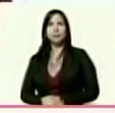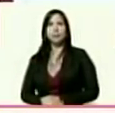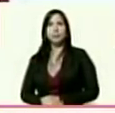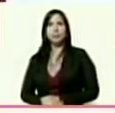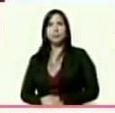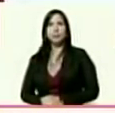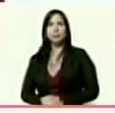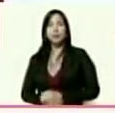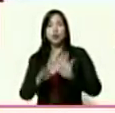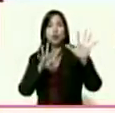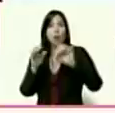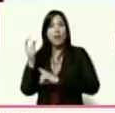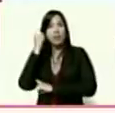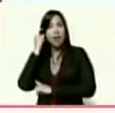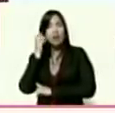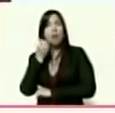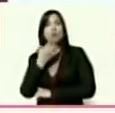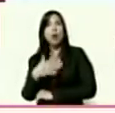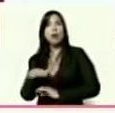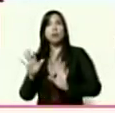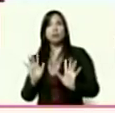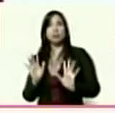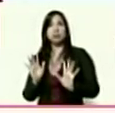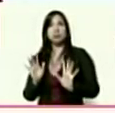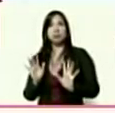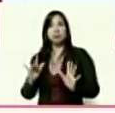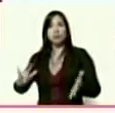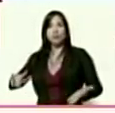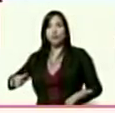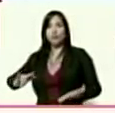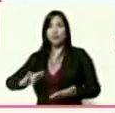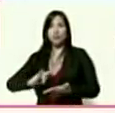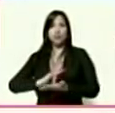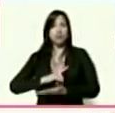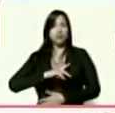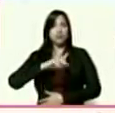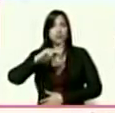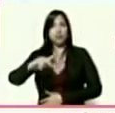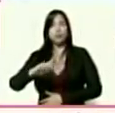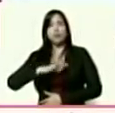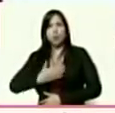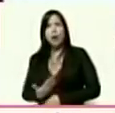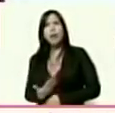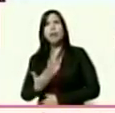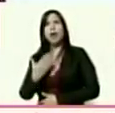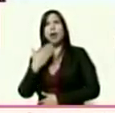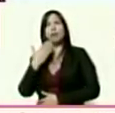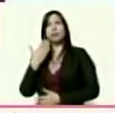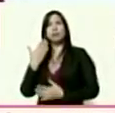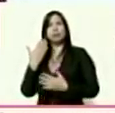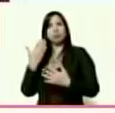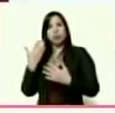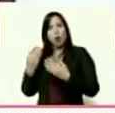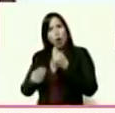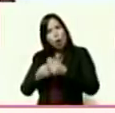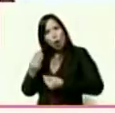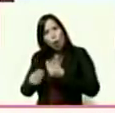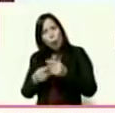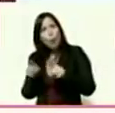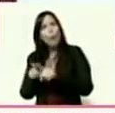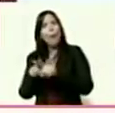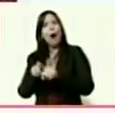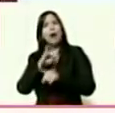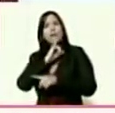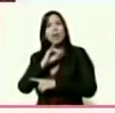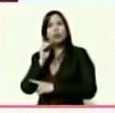90 días, bueno, yo creo que está puede pedirle a, como hizo Duque, la extradición de la